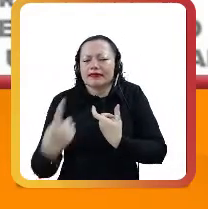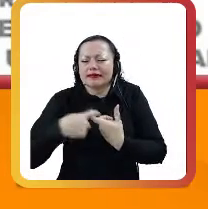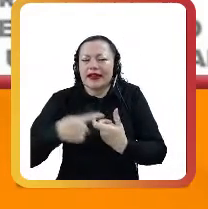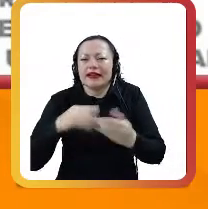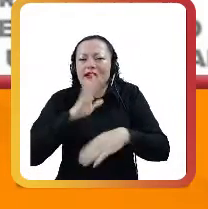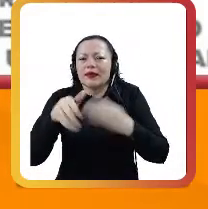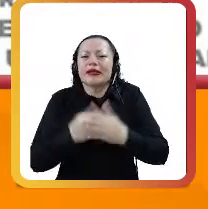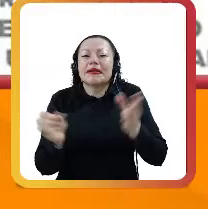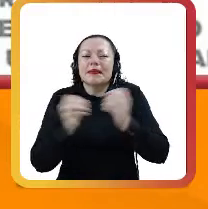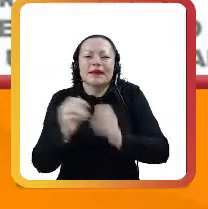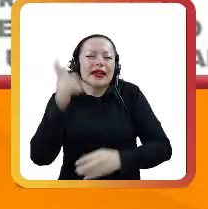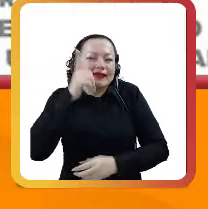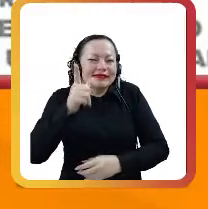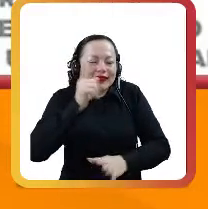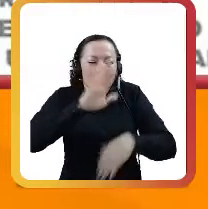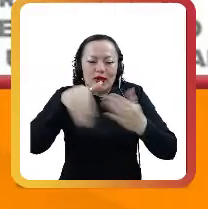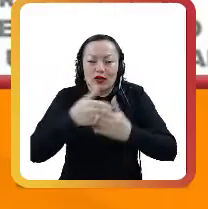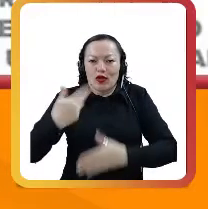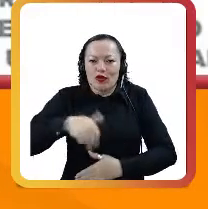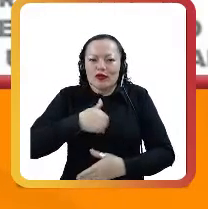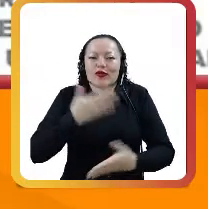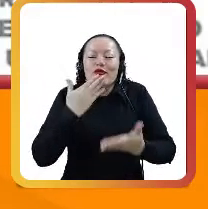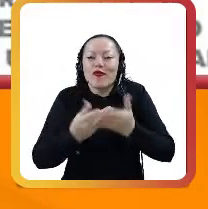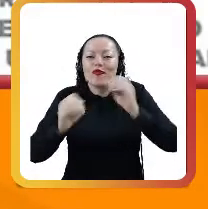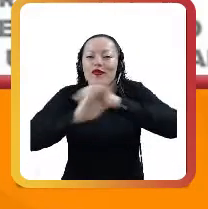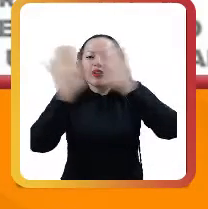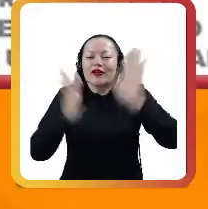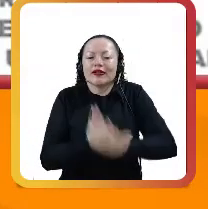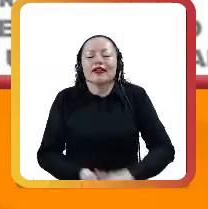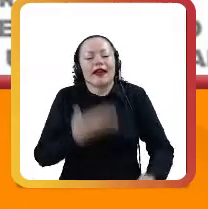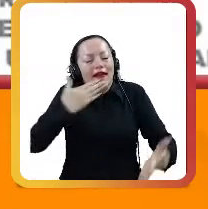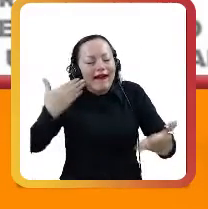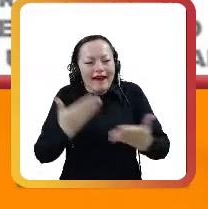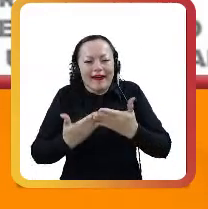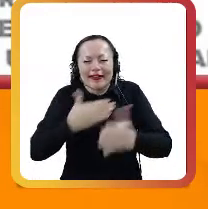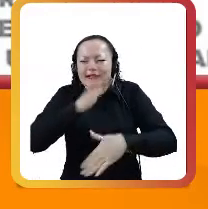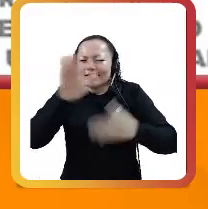Libardo Jaramillo también está conectado con nosotros. Buenos días, hombre, gracias.